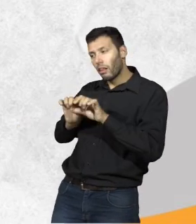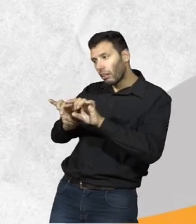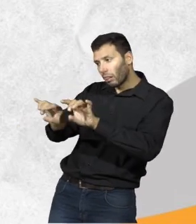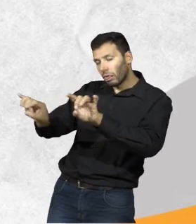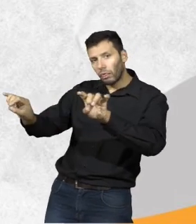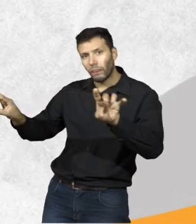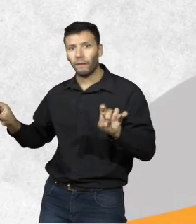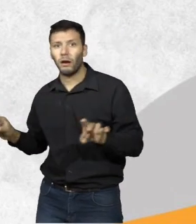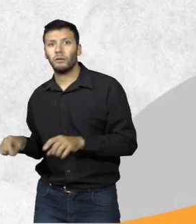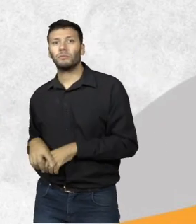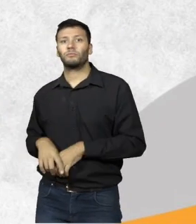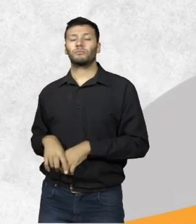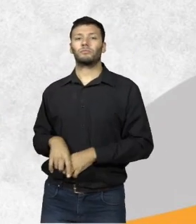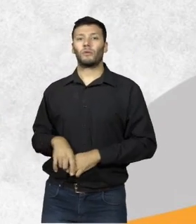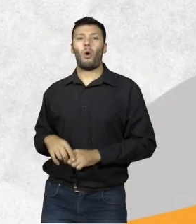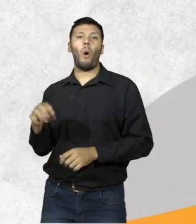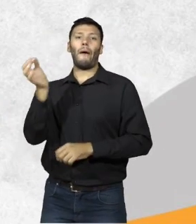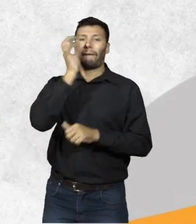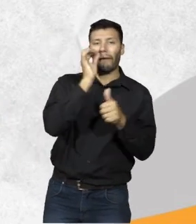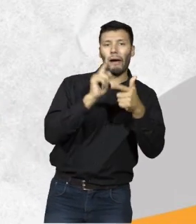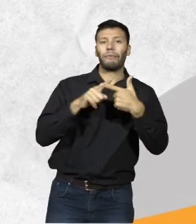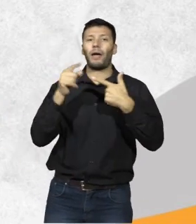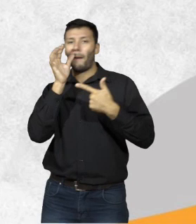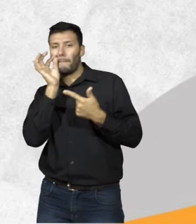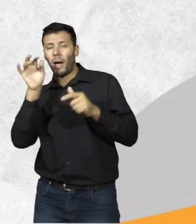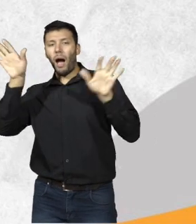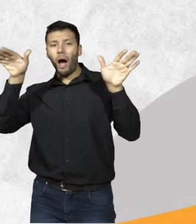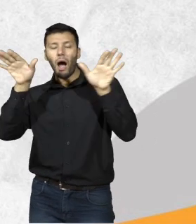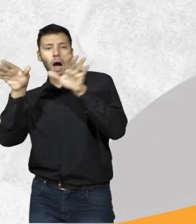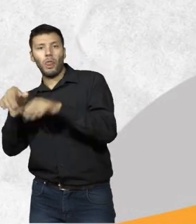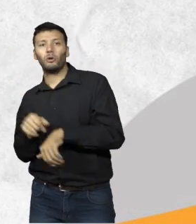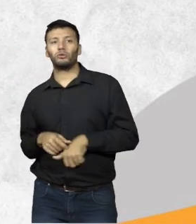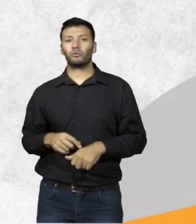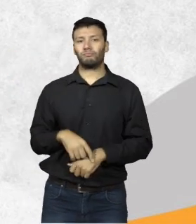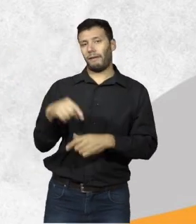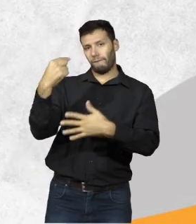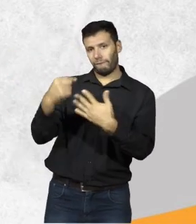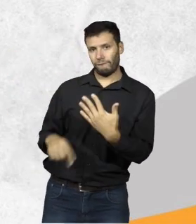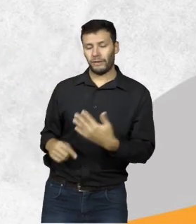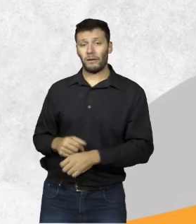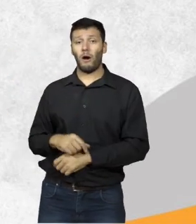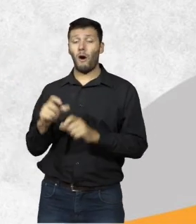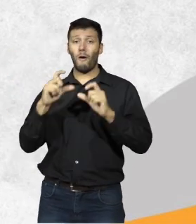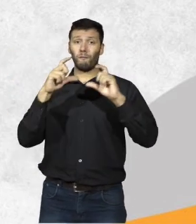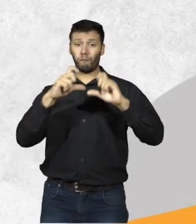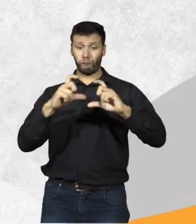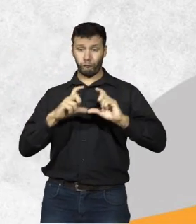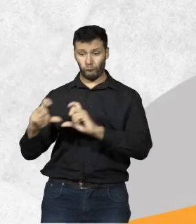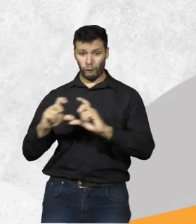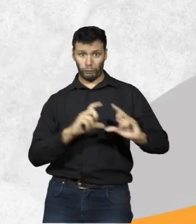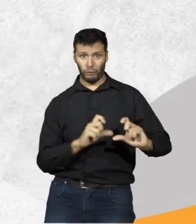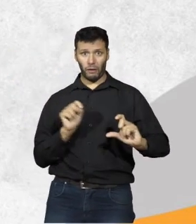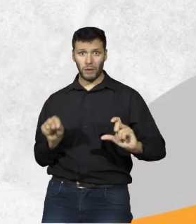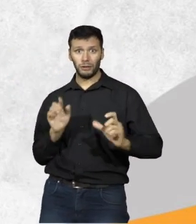vectores que pueden, ratas, pájaros y demás. Las dos fotos de abajo son de piletas de emergencia de la